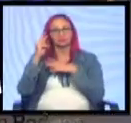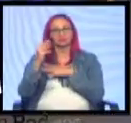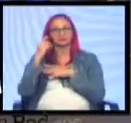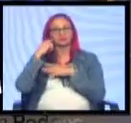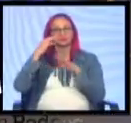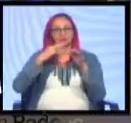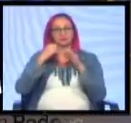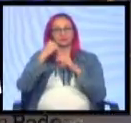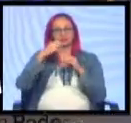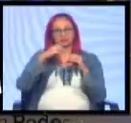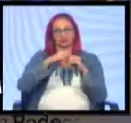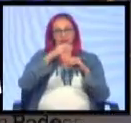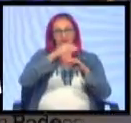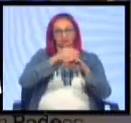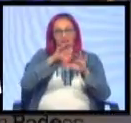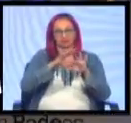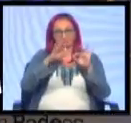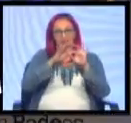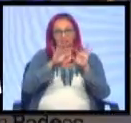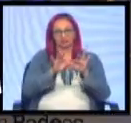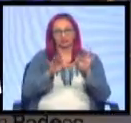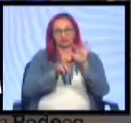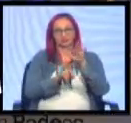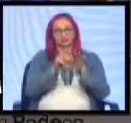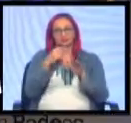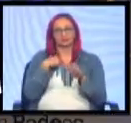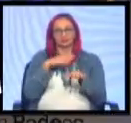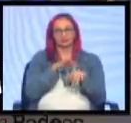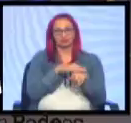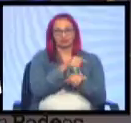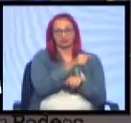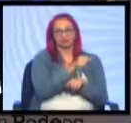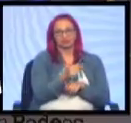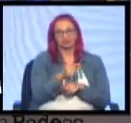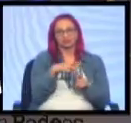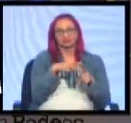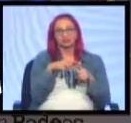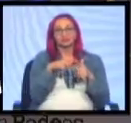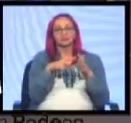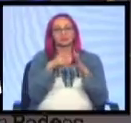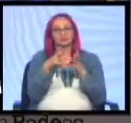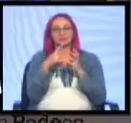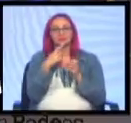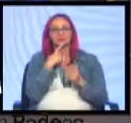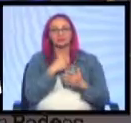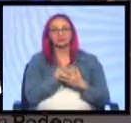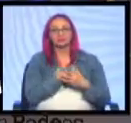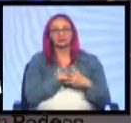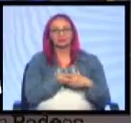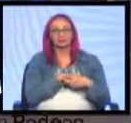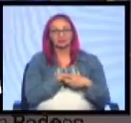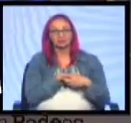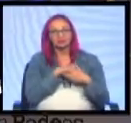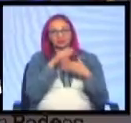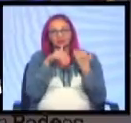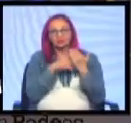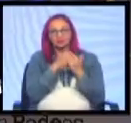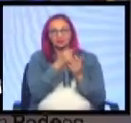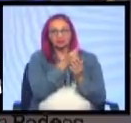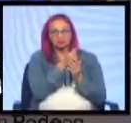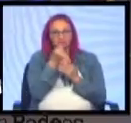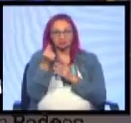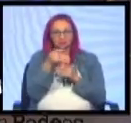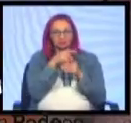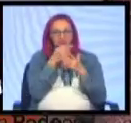va a explicar un poquito, es importante explicarle a él lo de los excedentes. Y sí quiero decirle que toda la plata